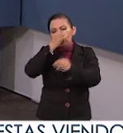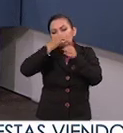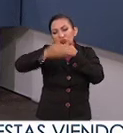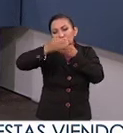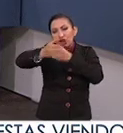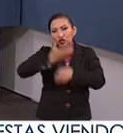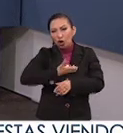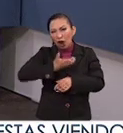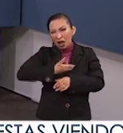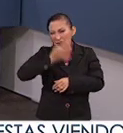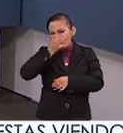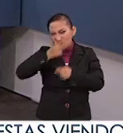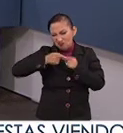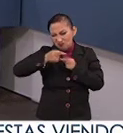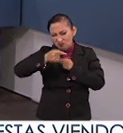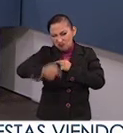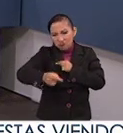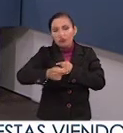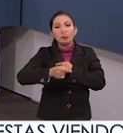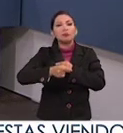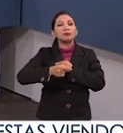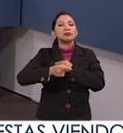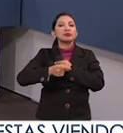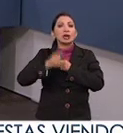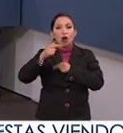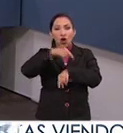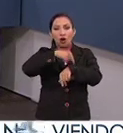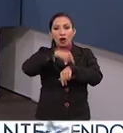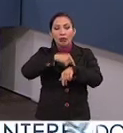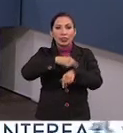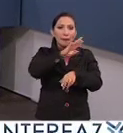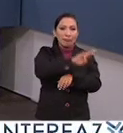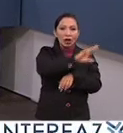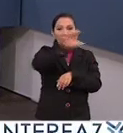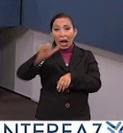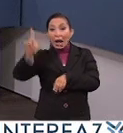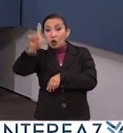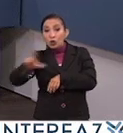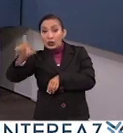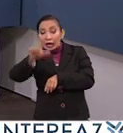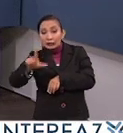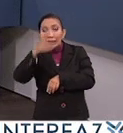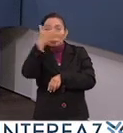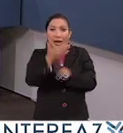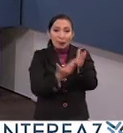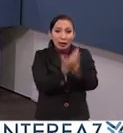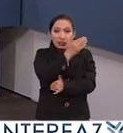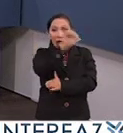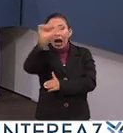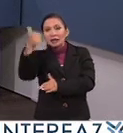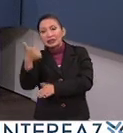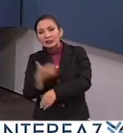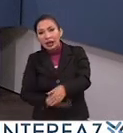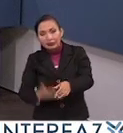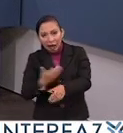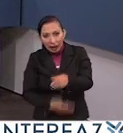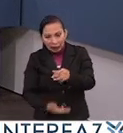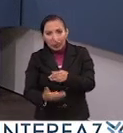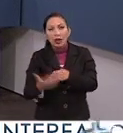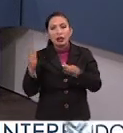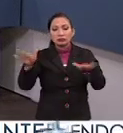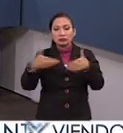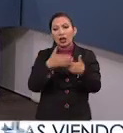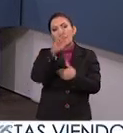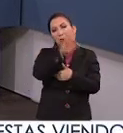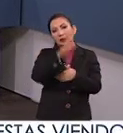del Zócalo capitalino. Y bueno, el horario es de miércoles a lunes, de 10 de la mañana a 6 de la tarde. Nosotros cerramos